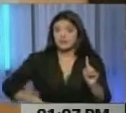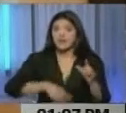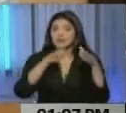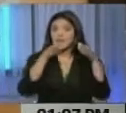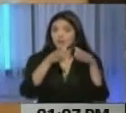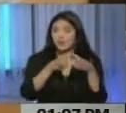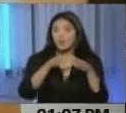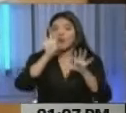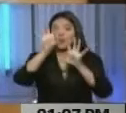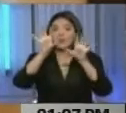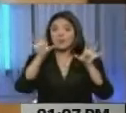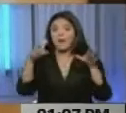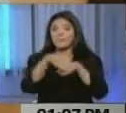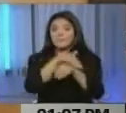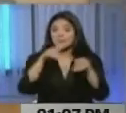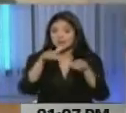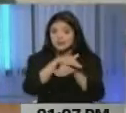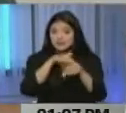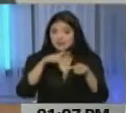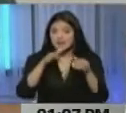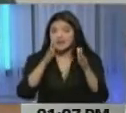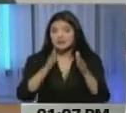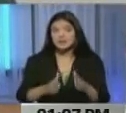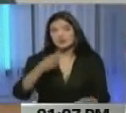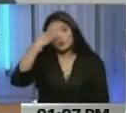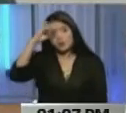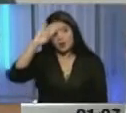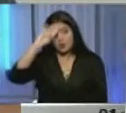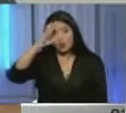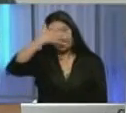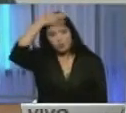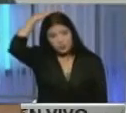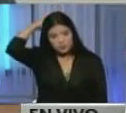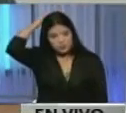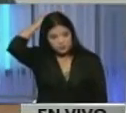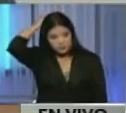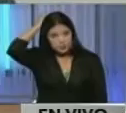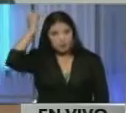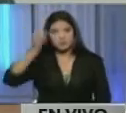de Estado y de Ministros de la República de Cuba, Raúl Castro Ruz.